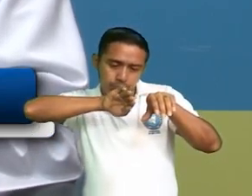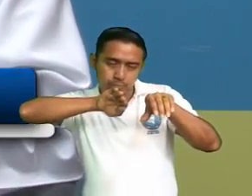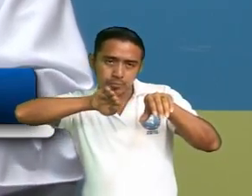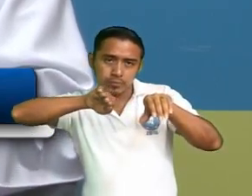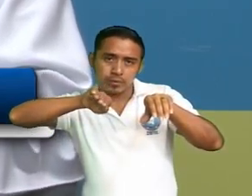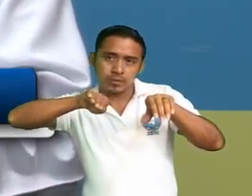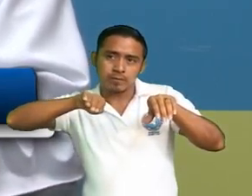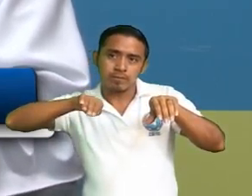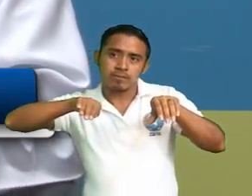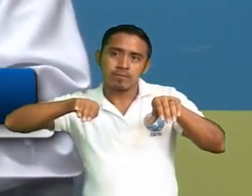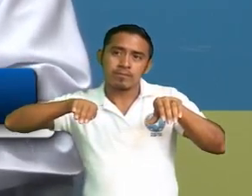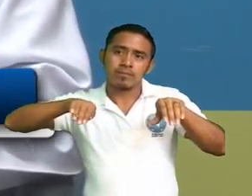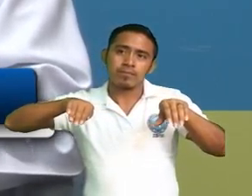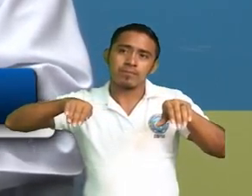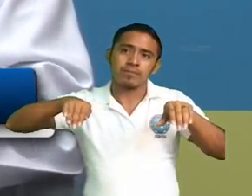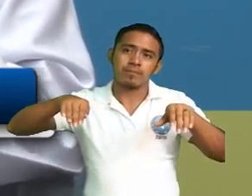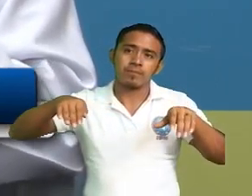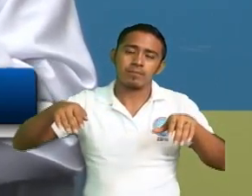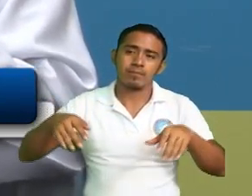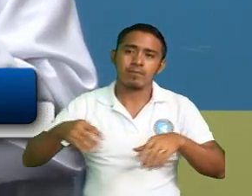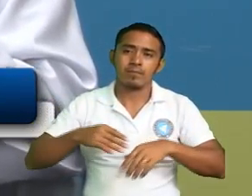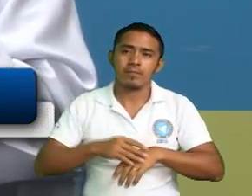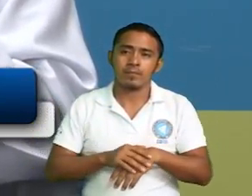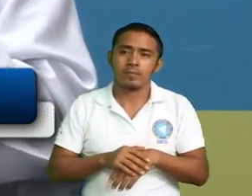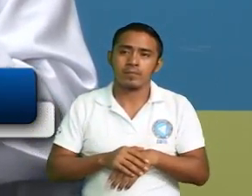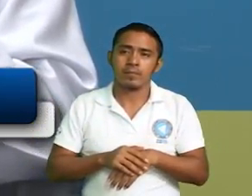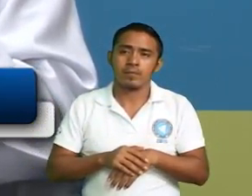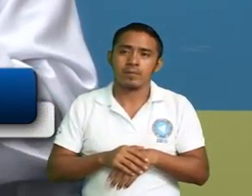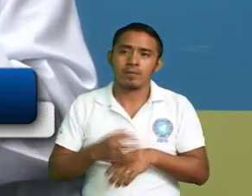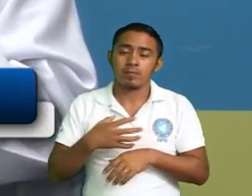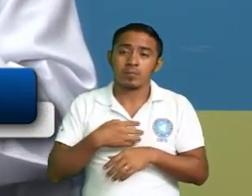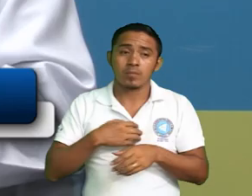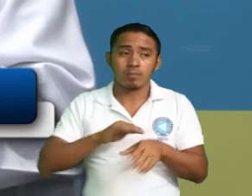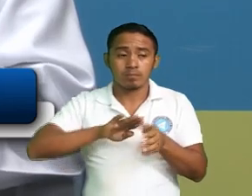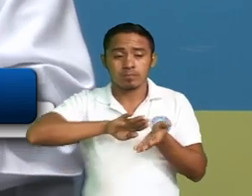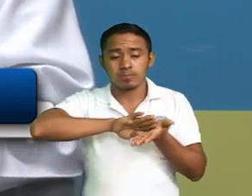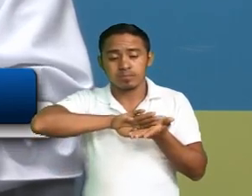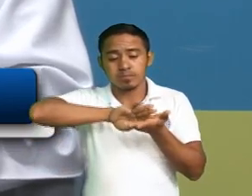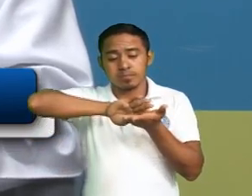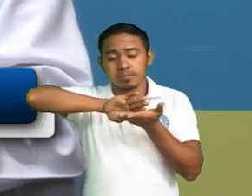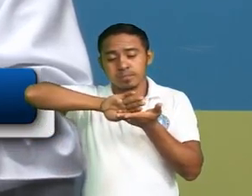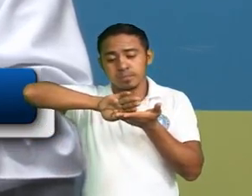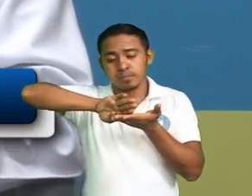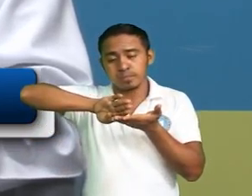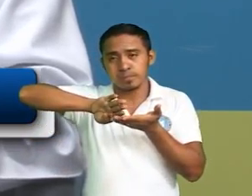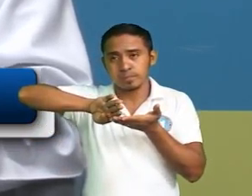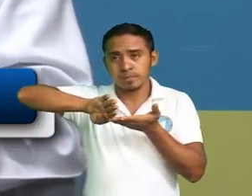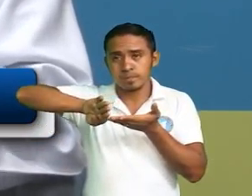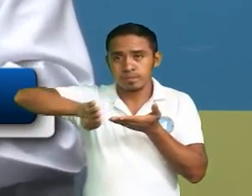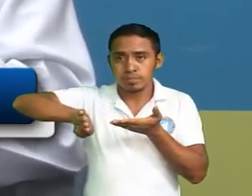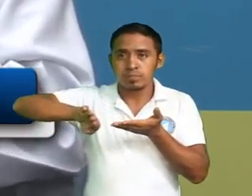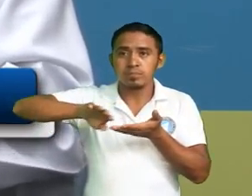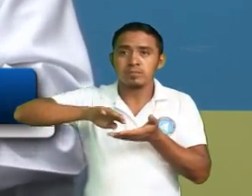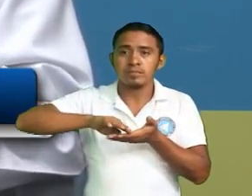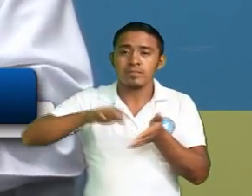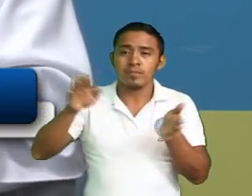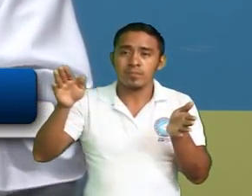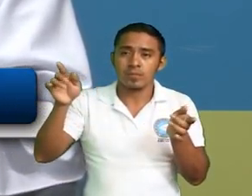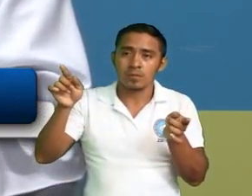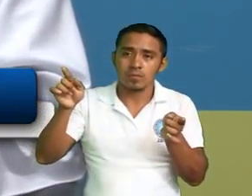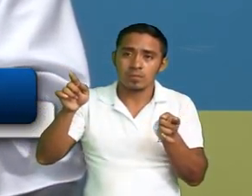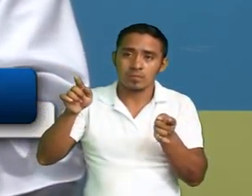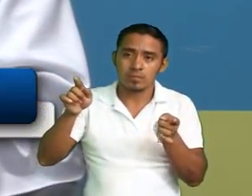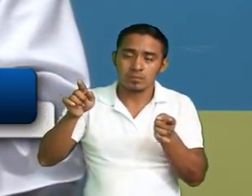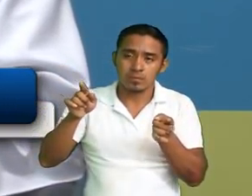Entonces se va formando como una especie de un volquete, ¿ves? Y ese volquete viene disminuyendo la luz